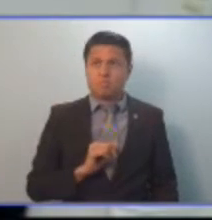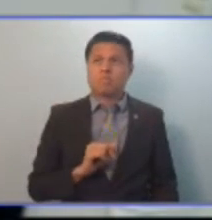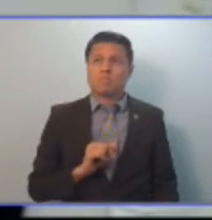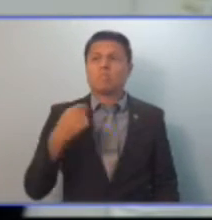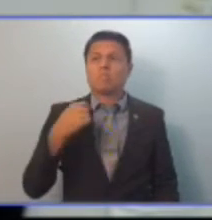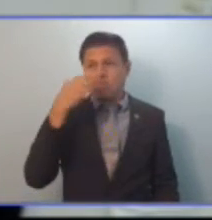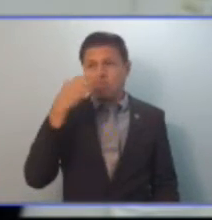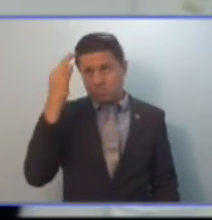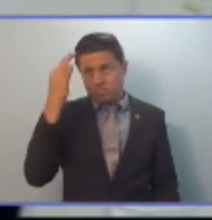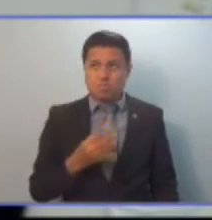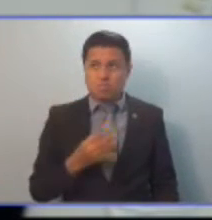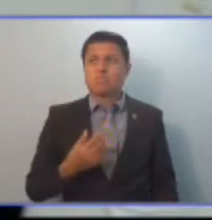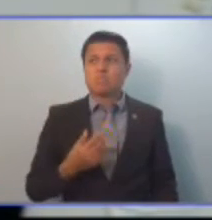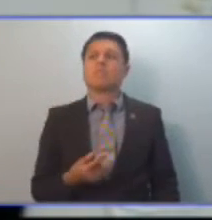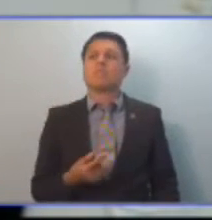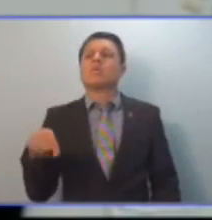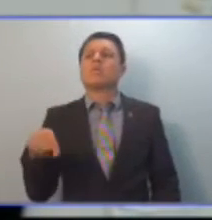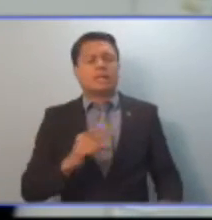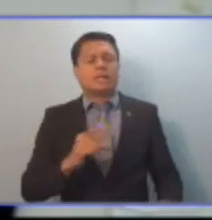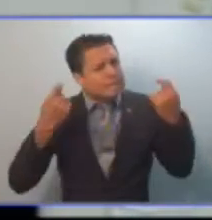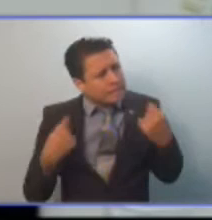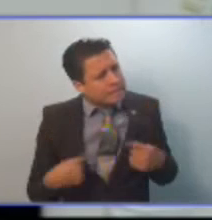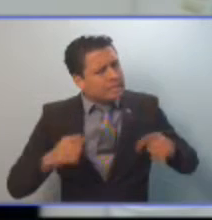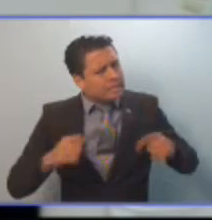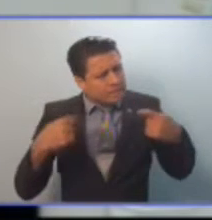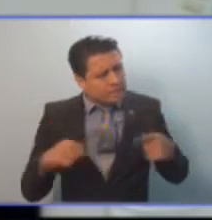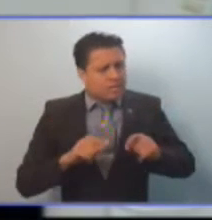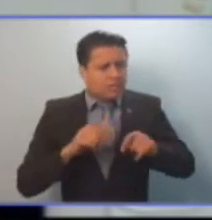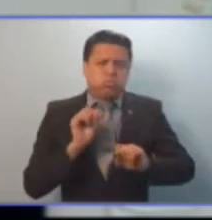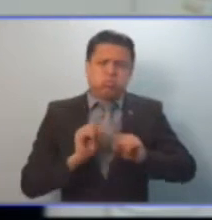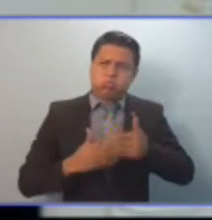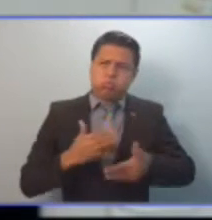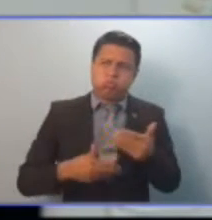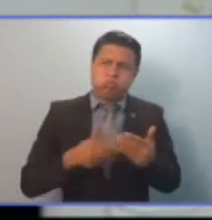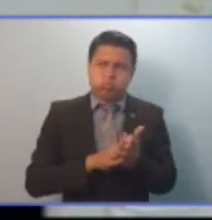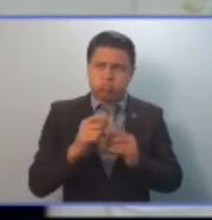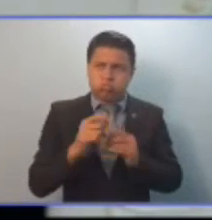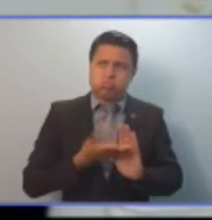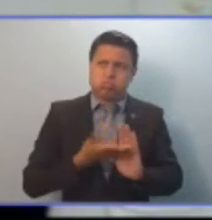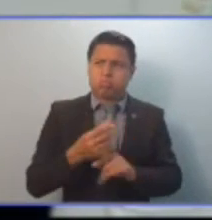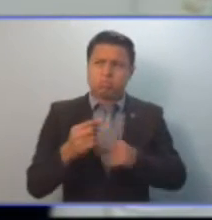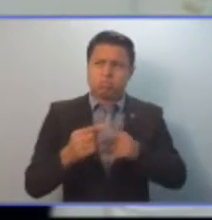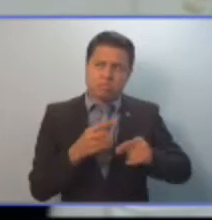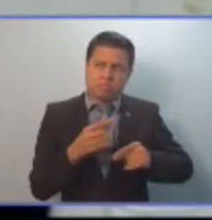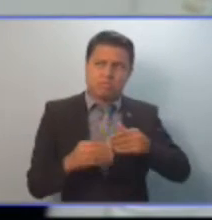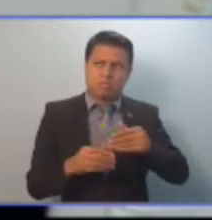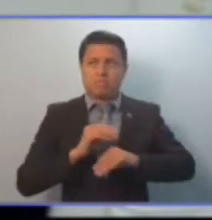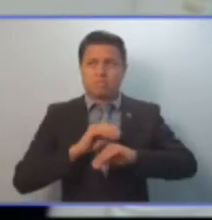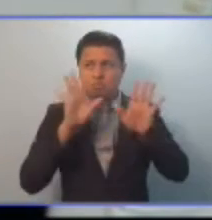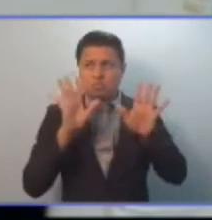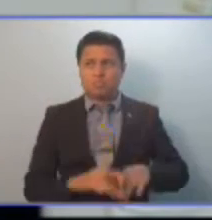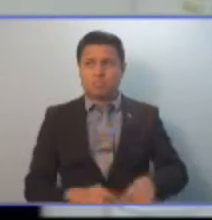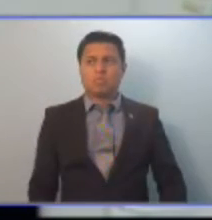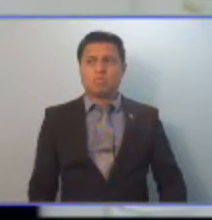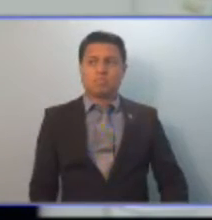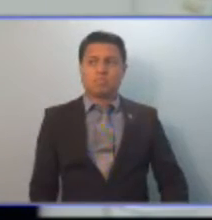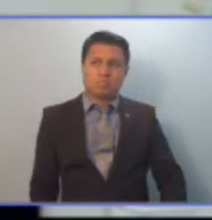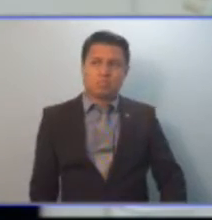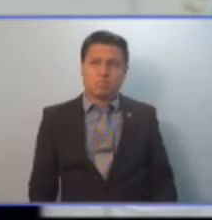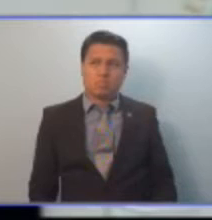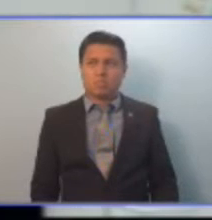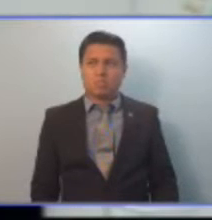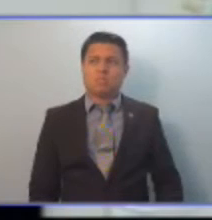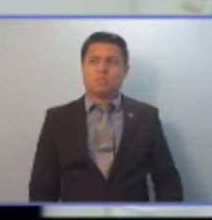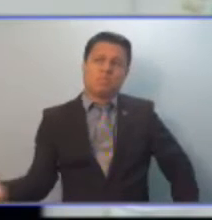que han tratado de ir fortaleciendo la independencia, ¿verdad? O la transparencia de